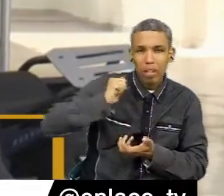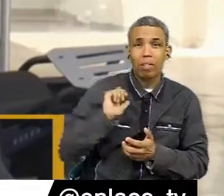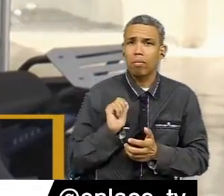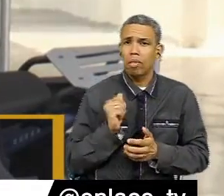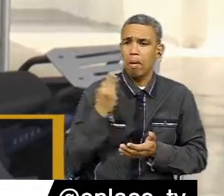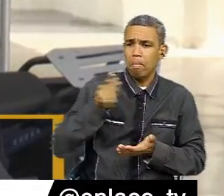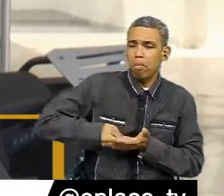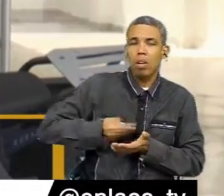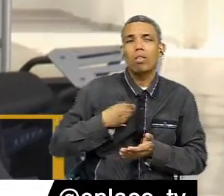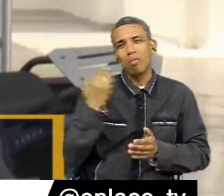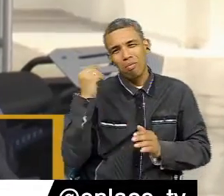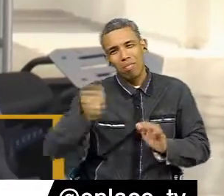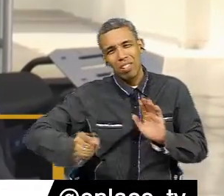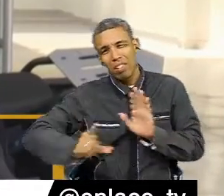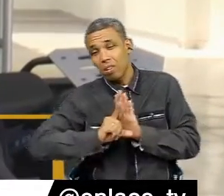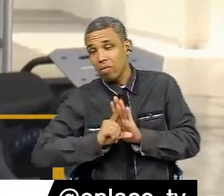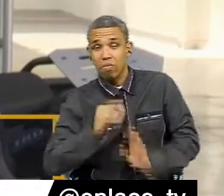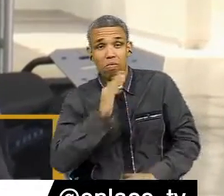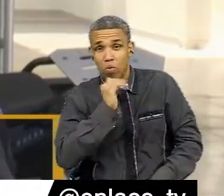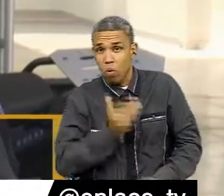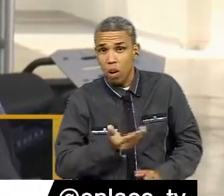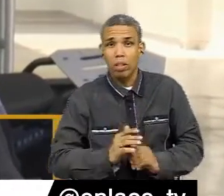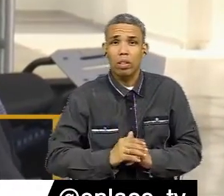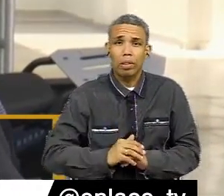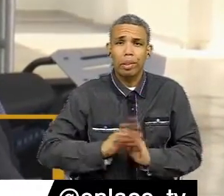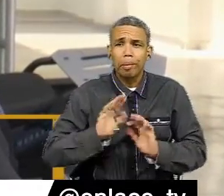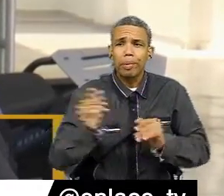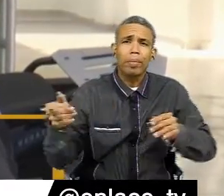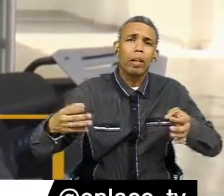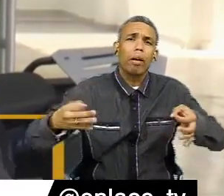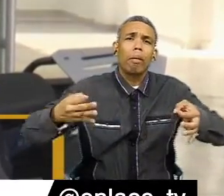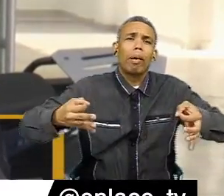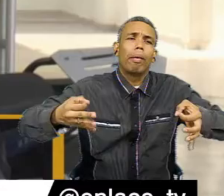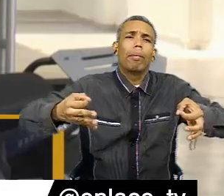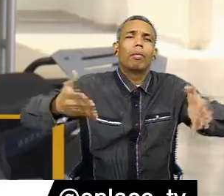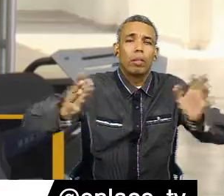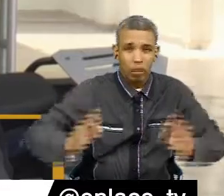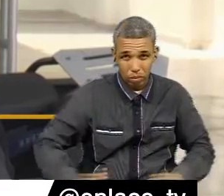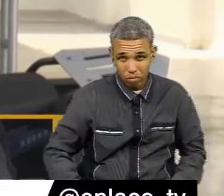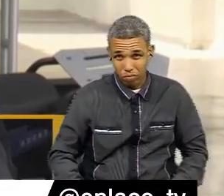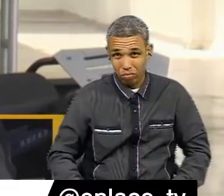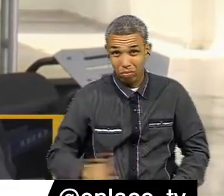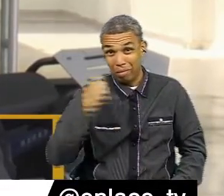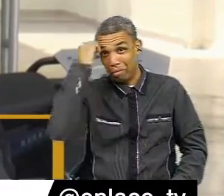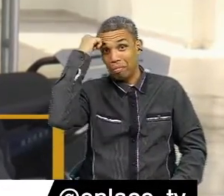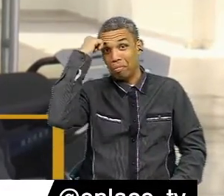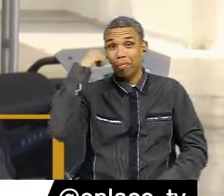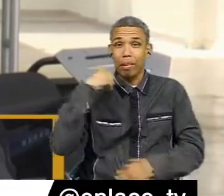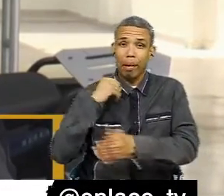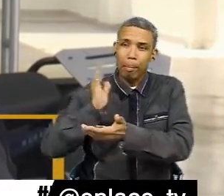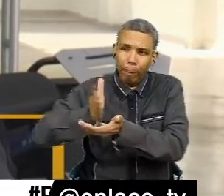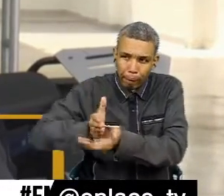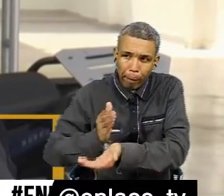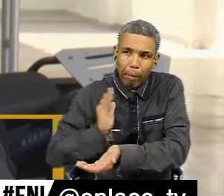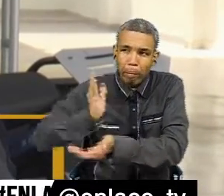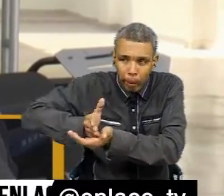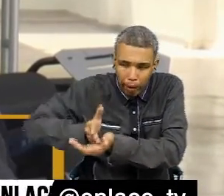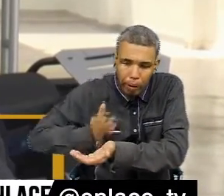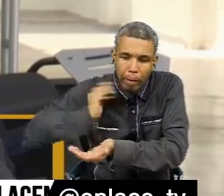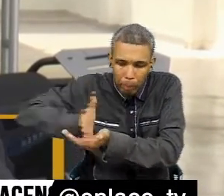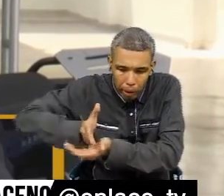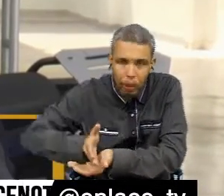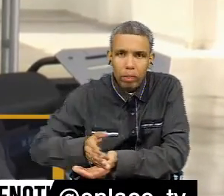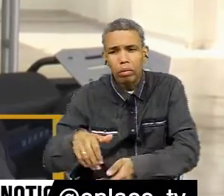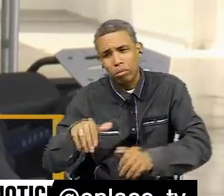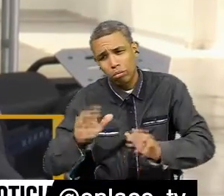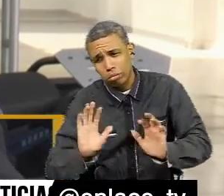lo pagan a ruegos cuando el docente va a hacer antesala para que le paguen ese dinero cuando